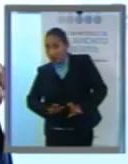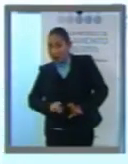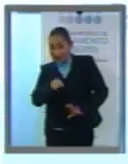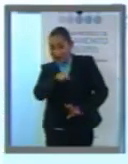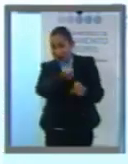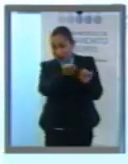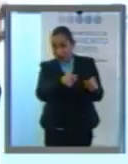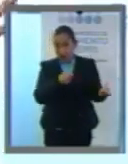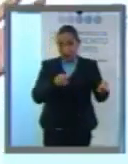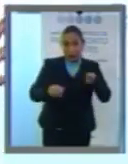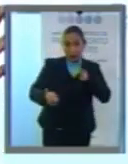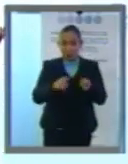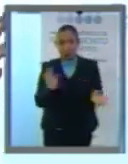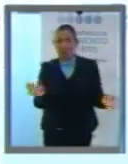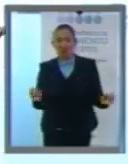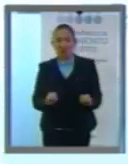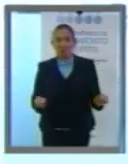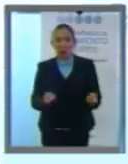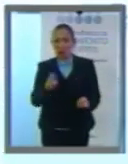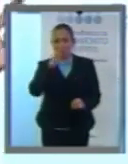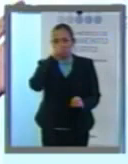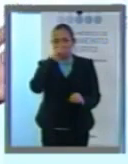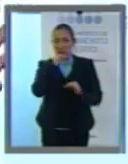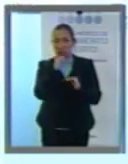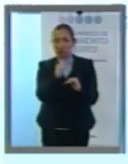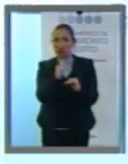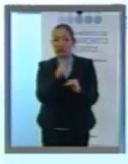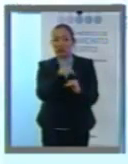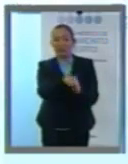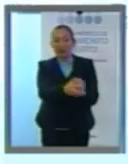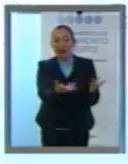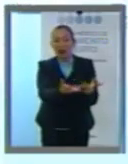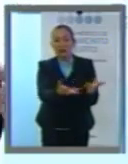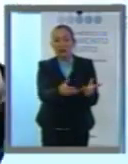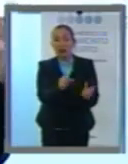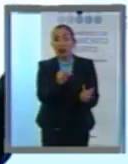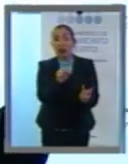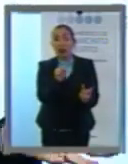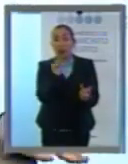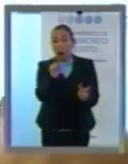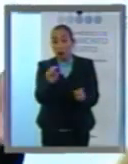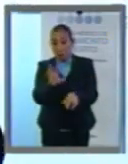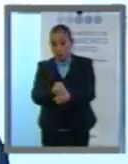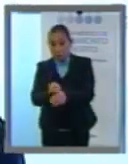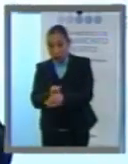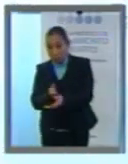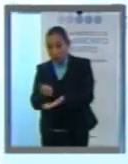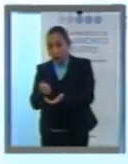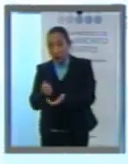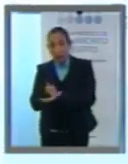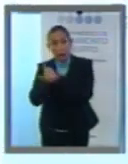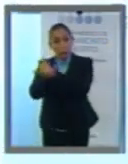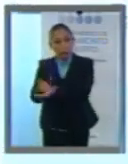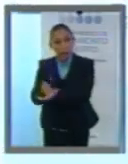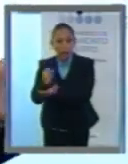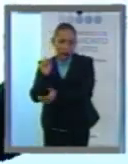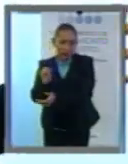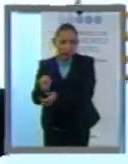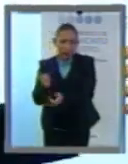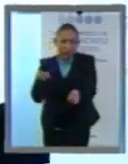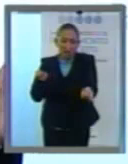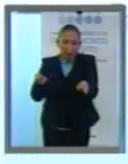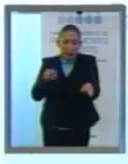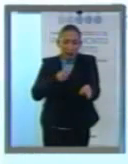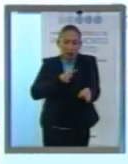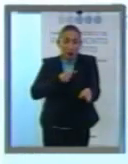flexible, de hecho. O sea, jurídicamente está hecho de una manera que poco va a permitir, a lo mejor sí en autorregulación,